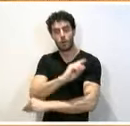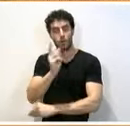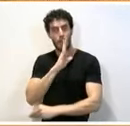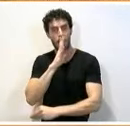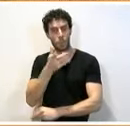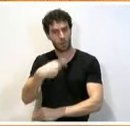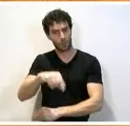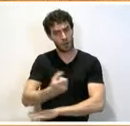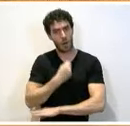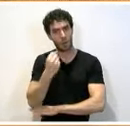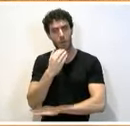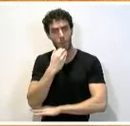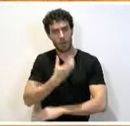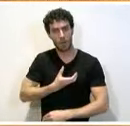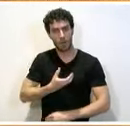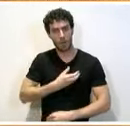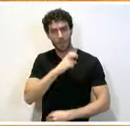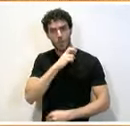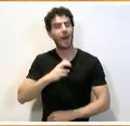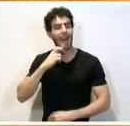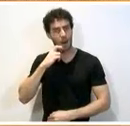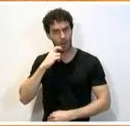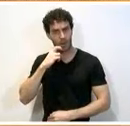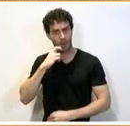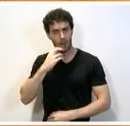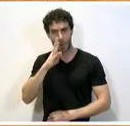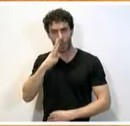el Ayuntamiento de Calahorra en 4 años, la calle Gallarza, no la ha cambiado.